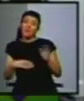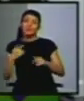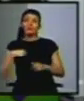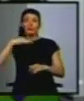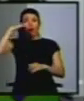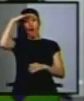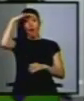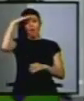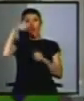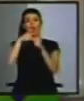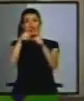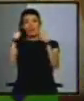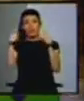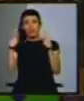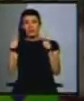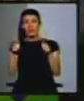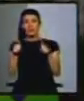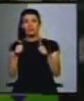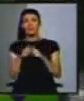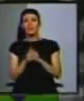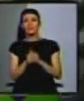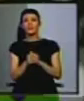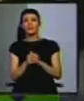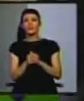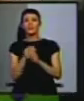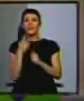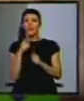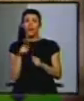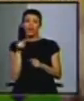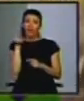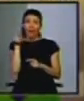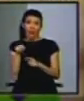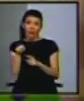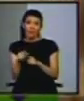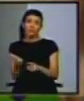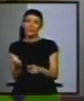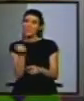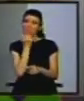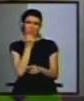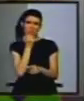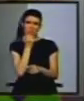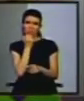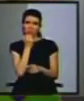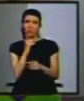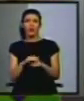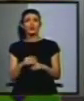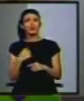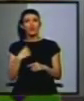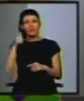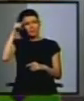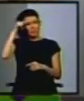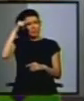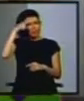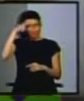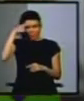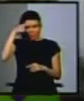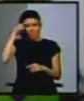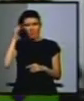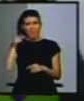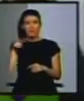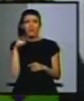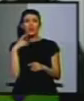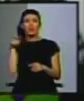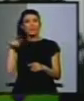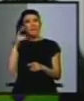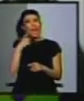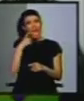veces hay errores, pero ahí hubo un error muy grande. Me quedo siempre aquí grabado en que él luchó